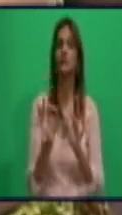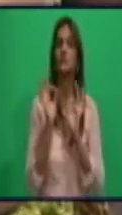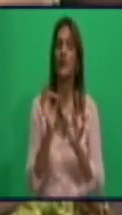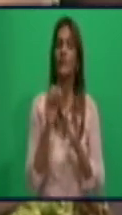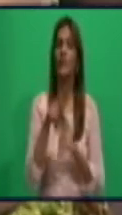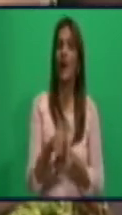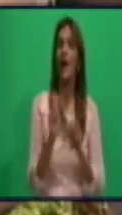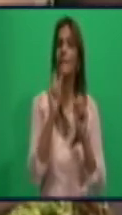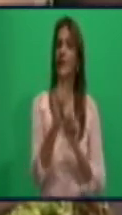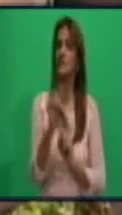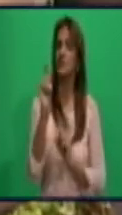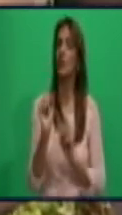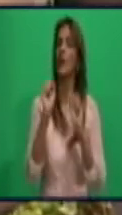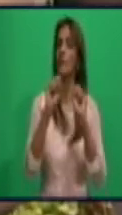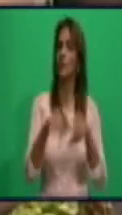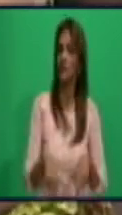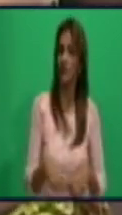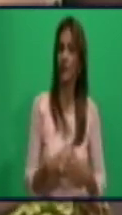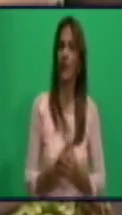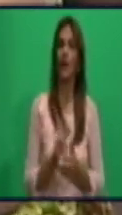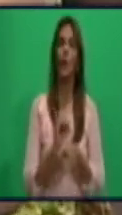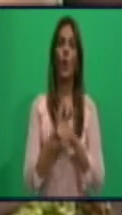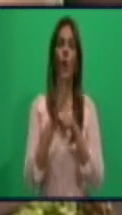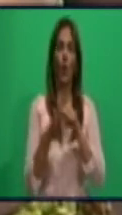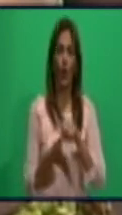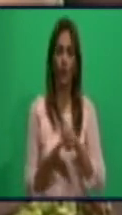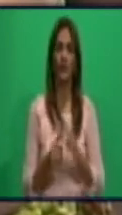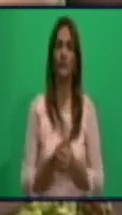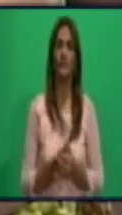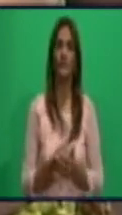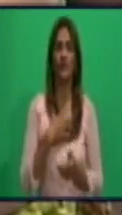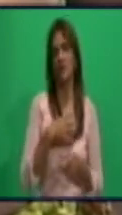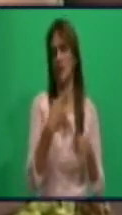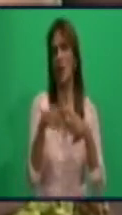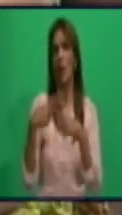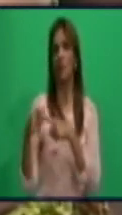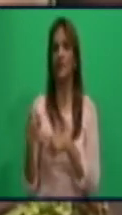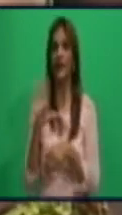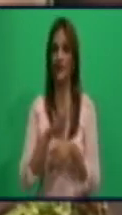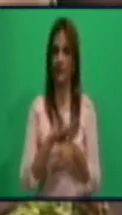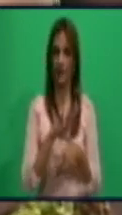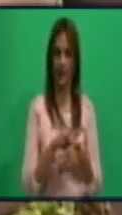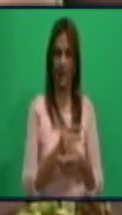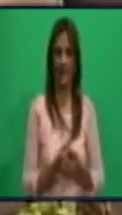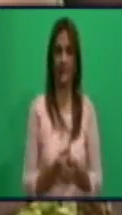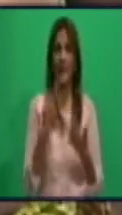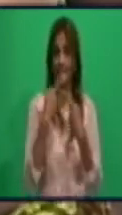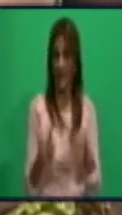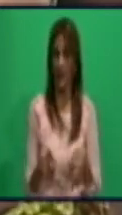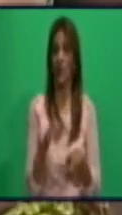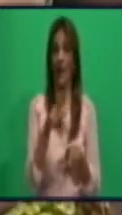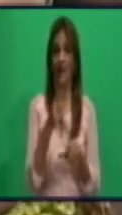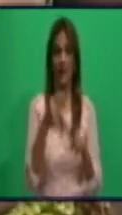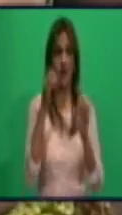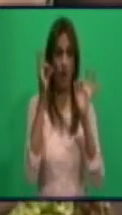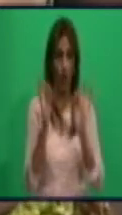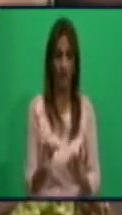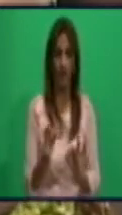Los pacientes que se confirman de alto riesgo pasan a la provincia de Santiago de Cuba. Se